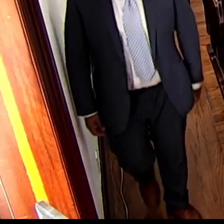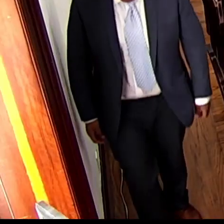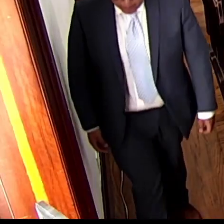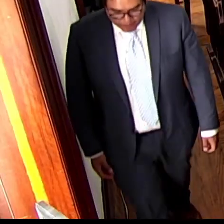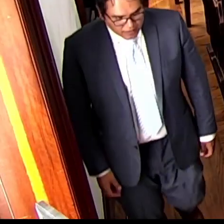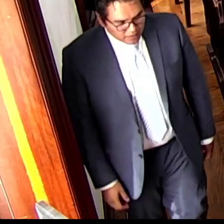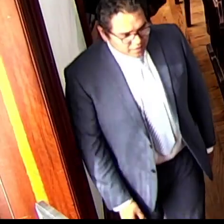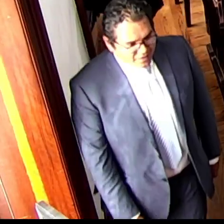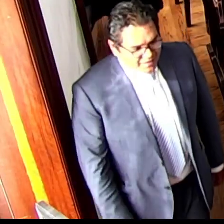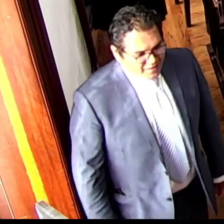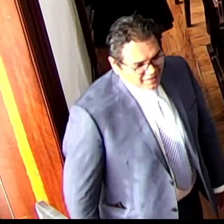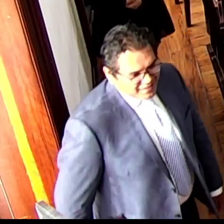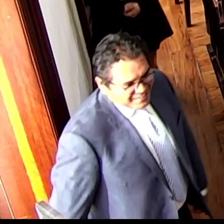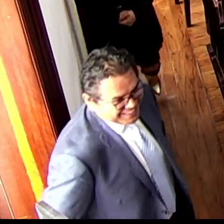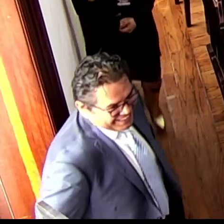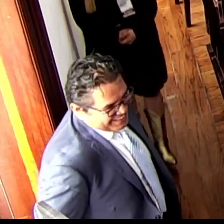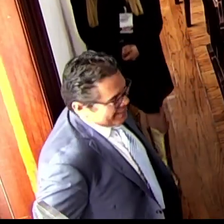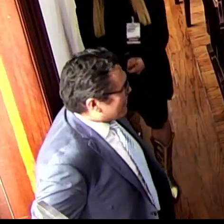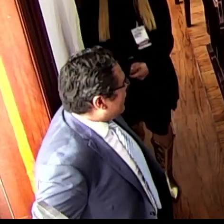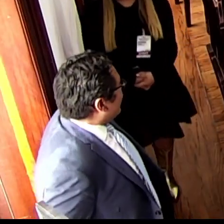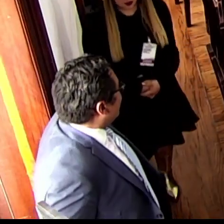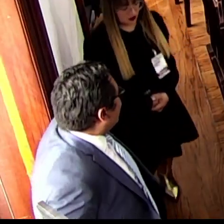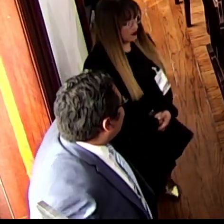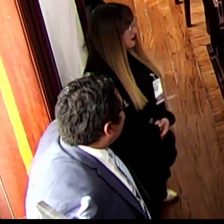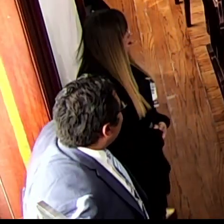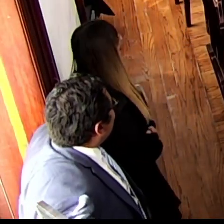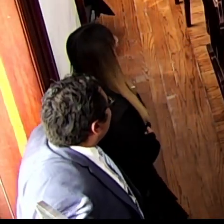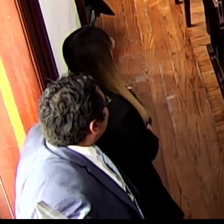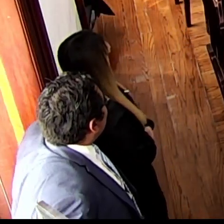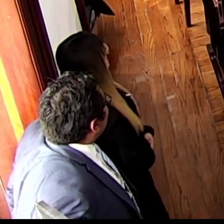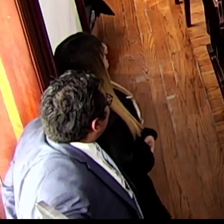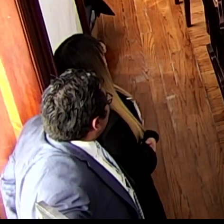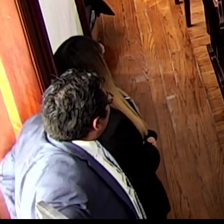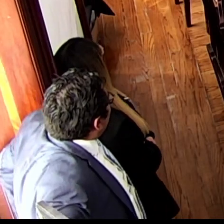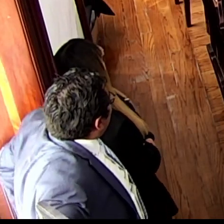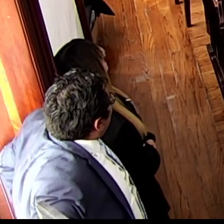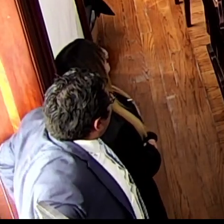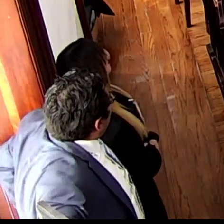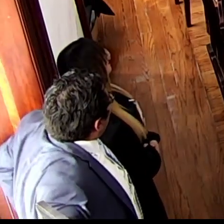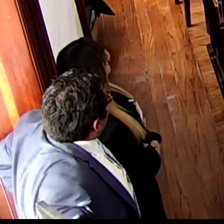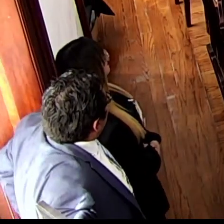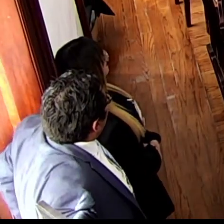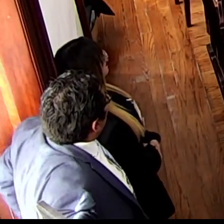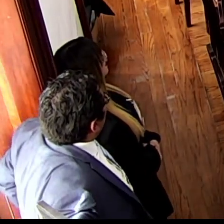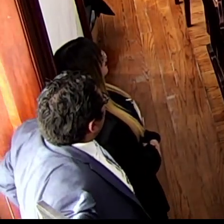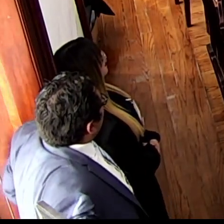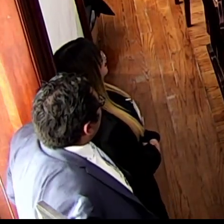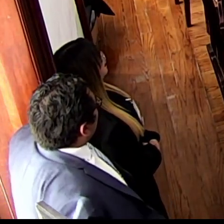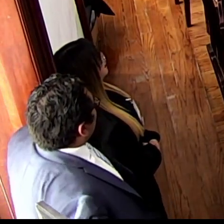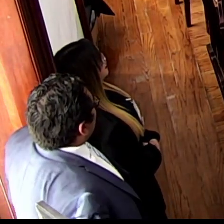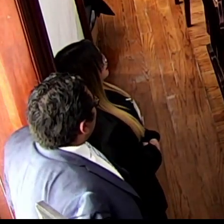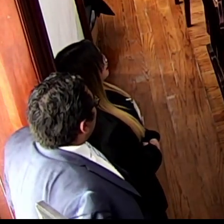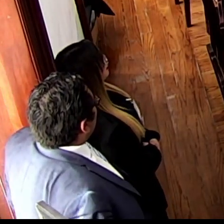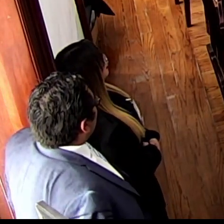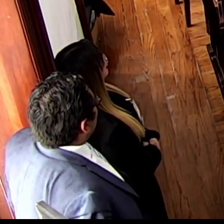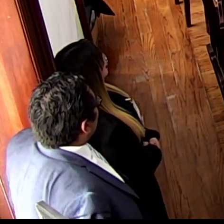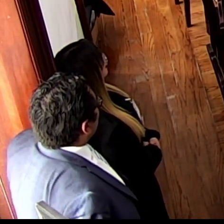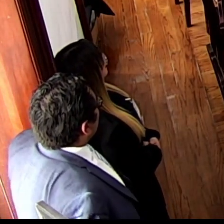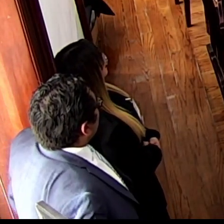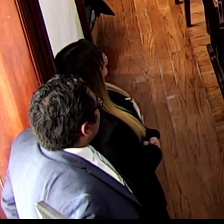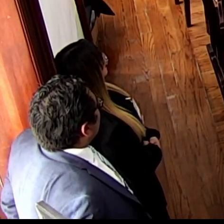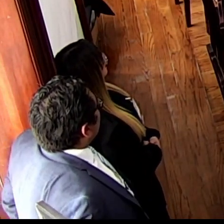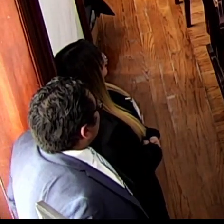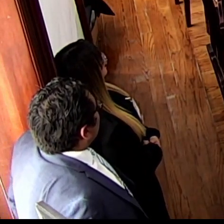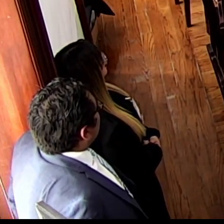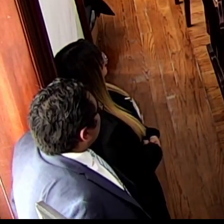11:05, damos por concluida la comparecencia. Muchas gracias a todas, a todos, por su asistencia. Tengan una